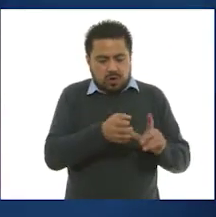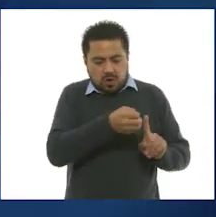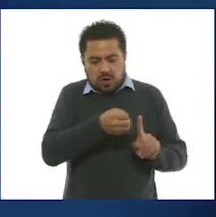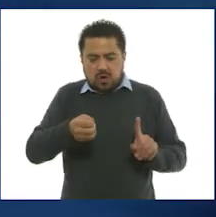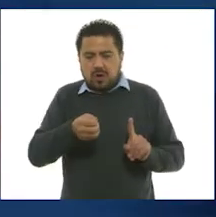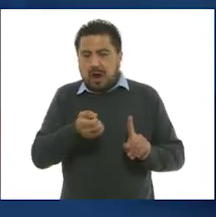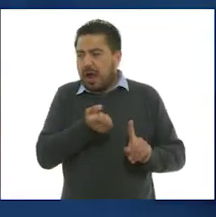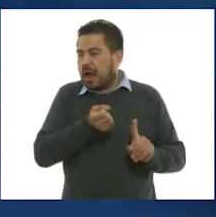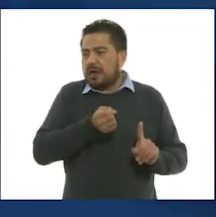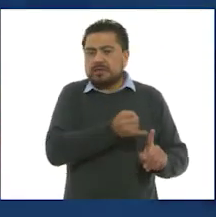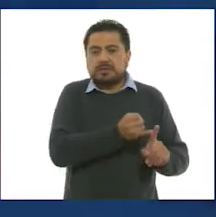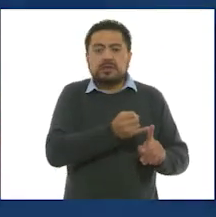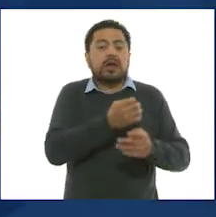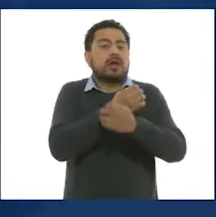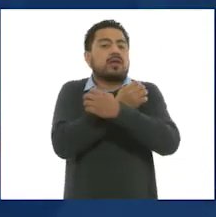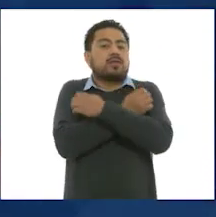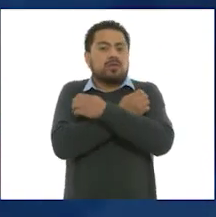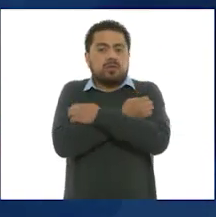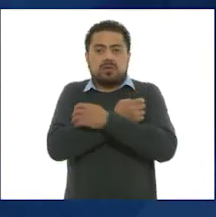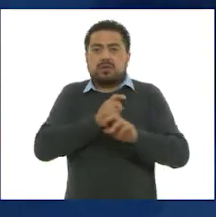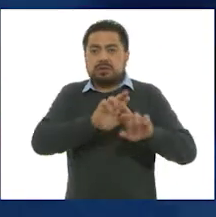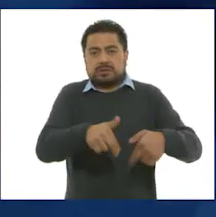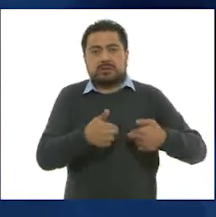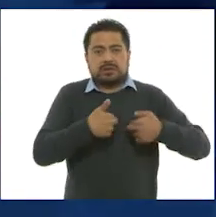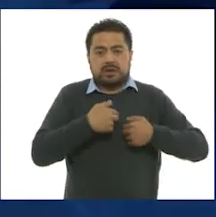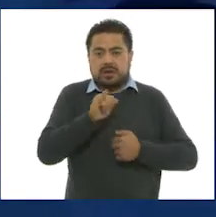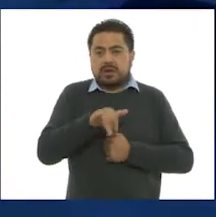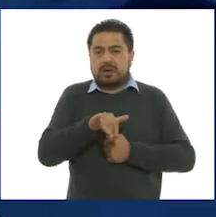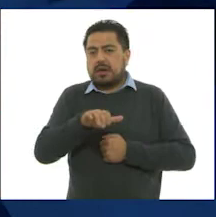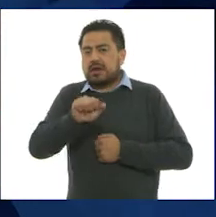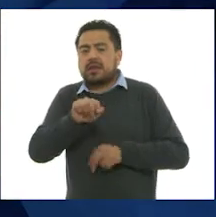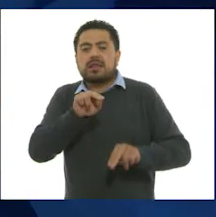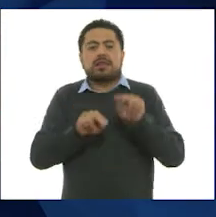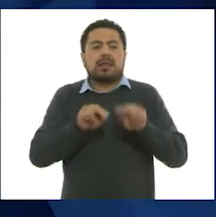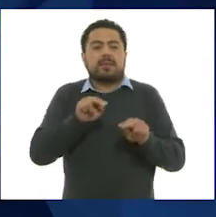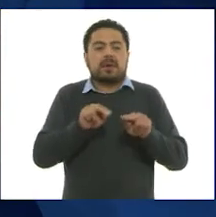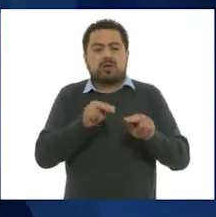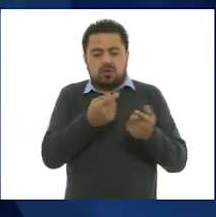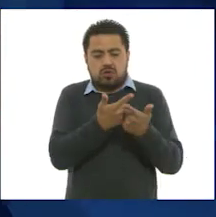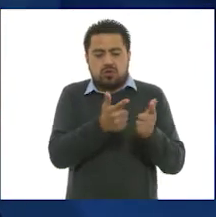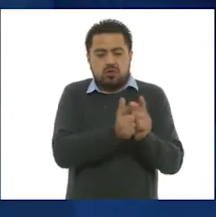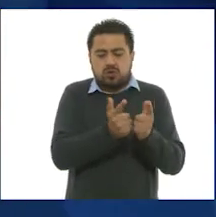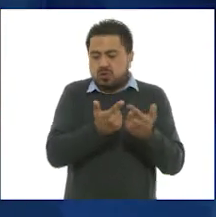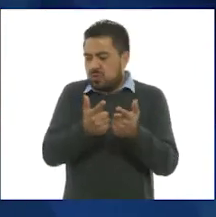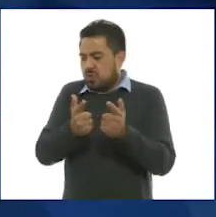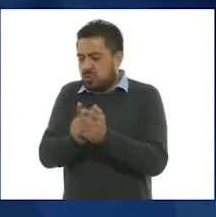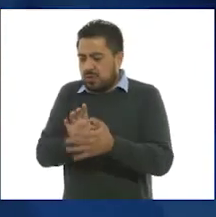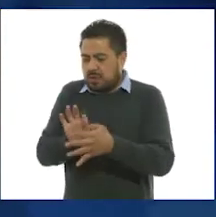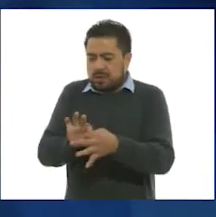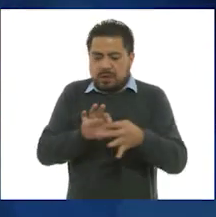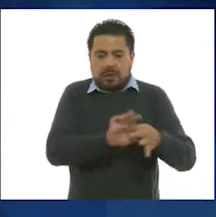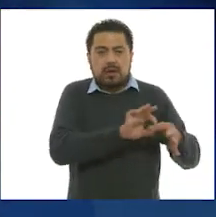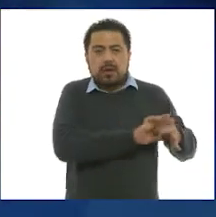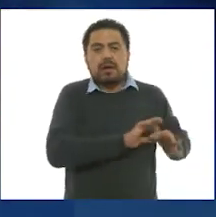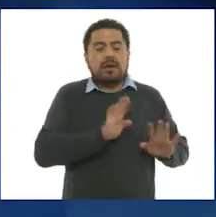este modo, la educación que recibían los incas dependía del estrato social al que pertenecían. Es